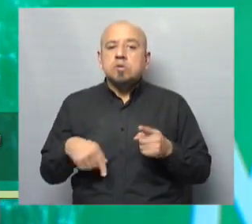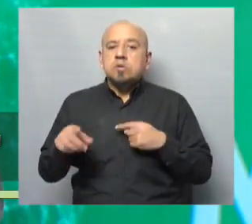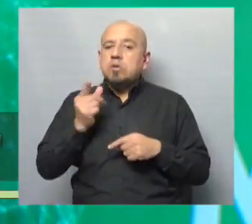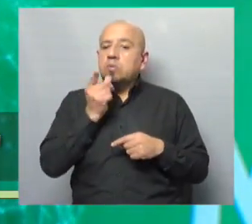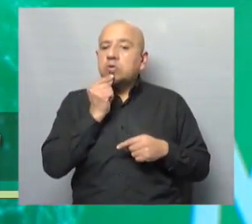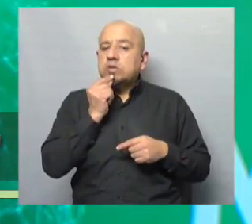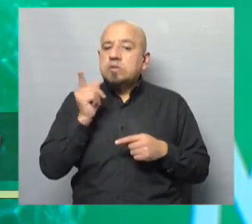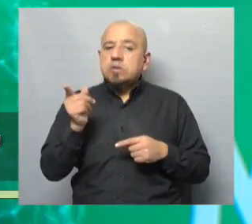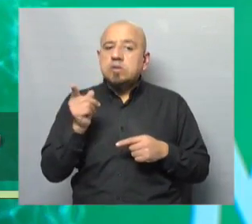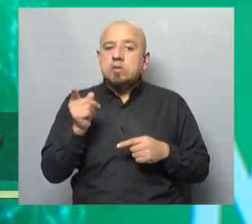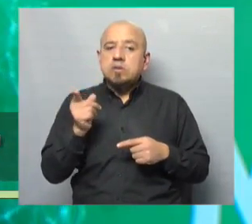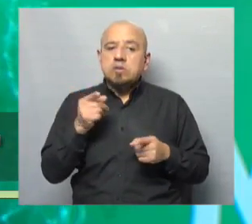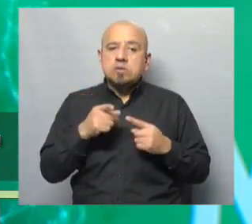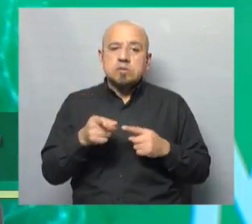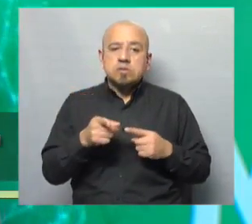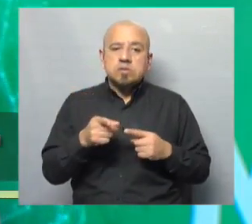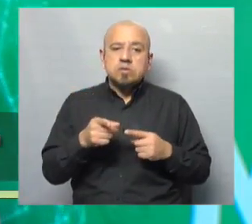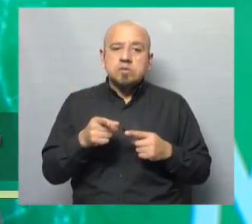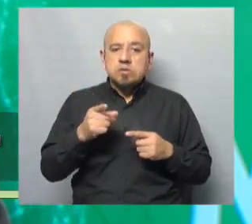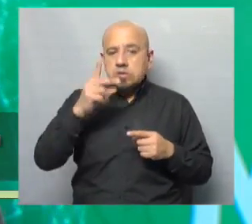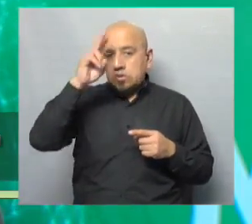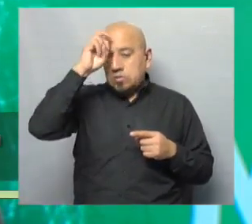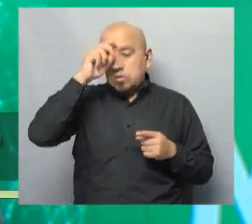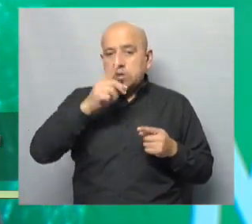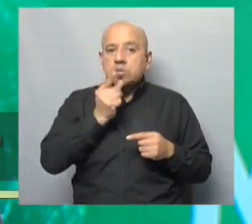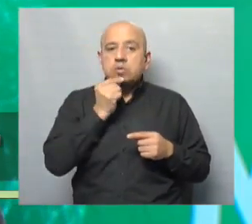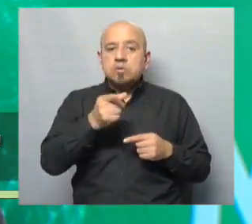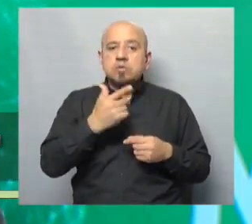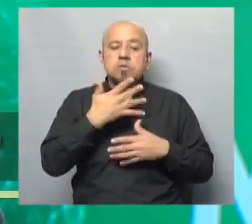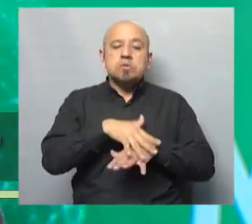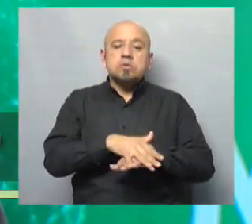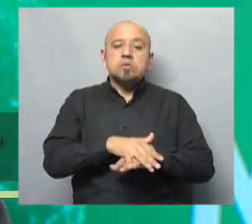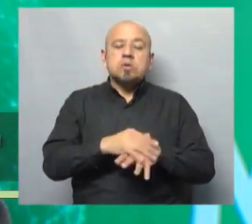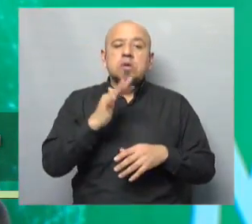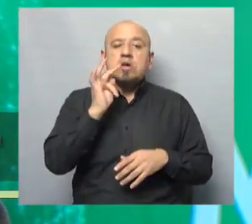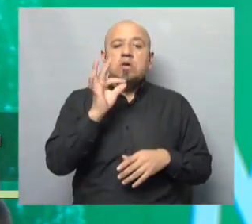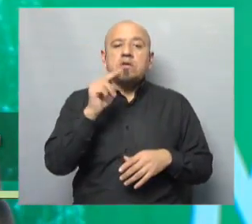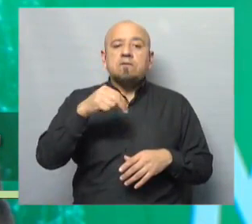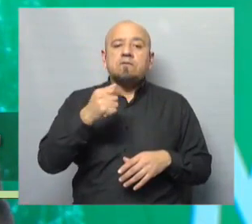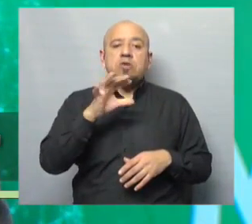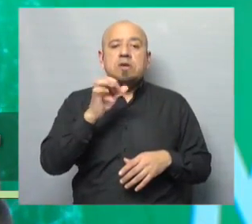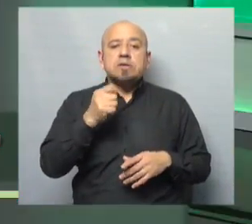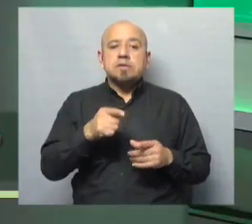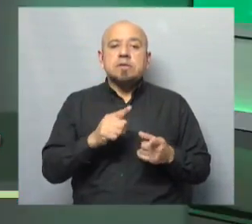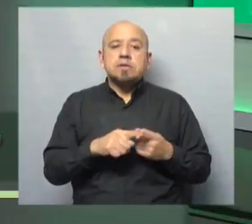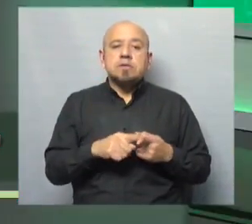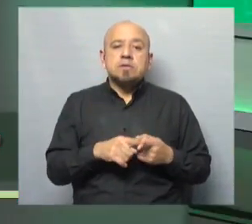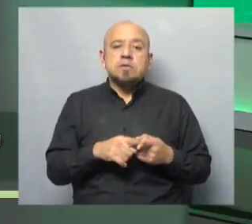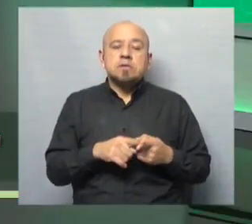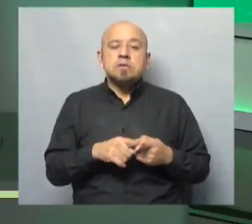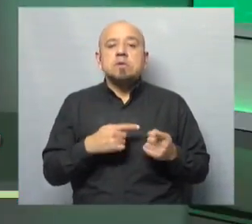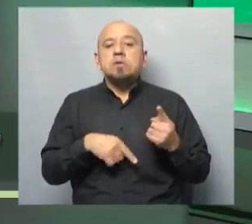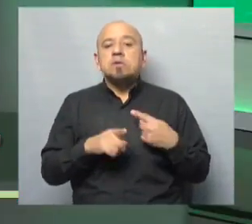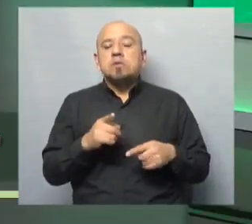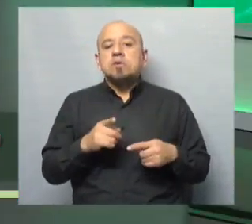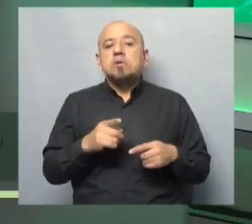para integrar el hospital policial al sistema integrado de salud en realidad los órganos del frente amplio pudieron